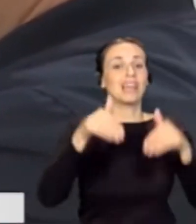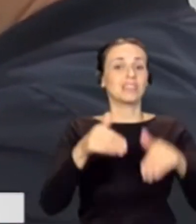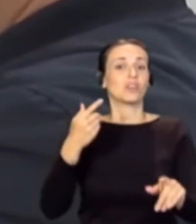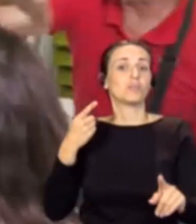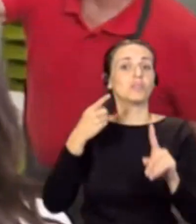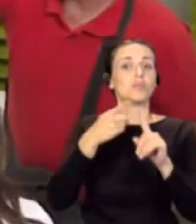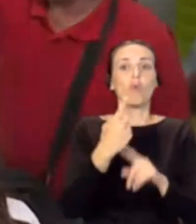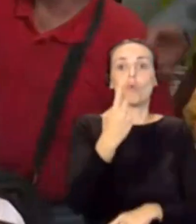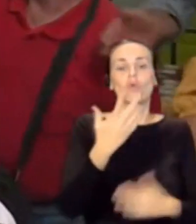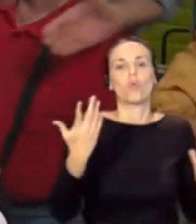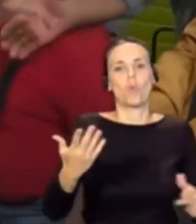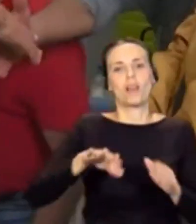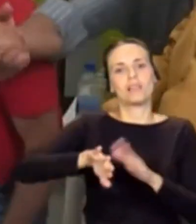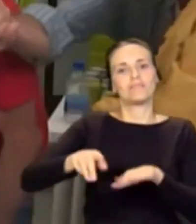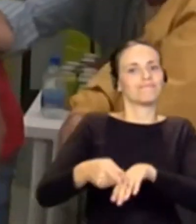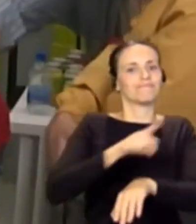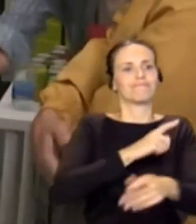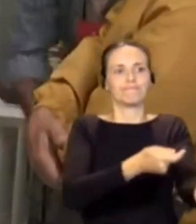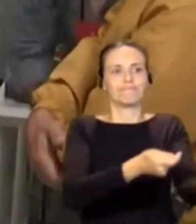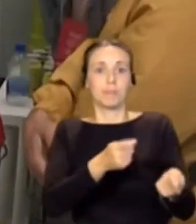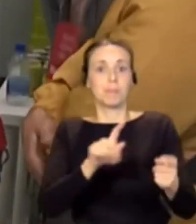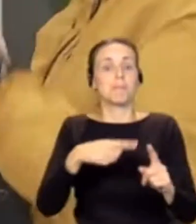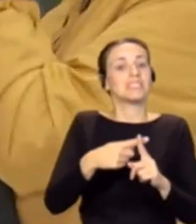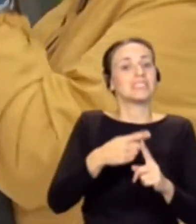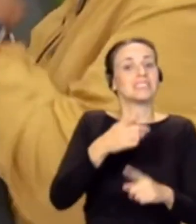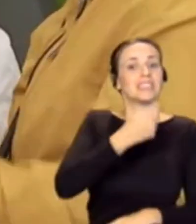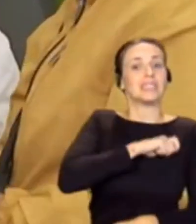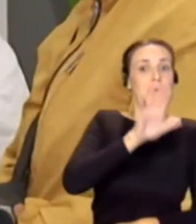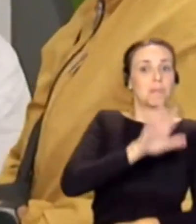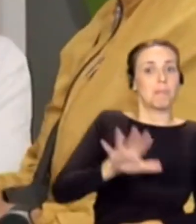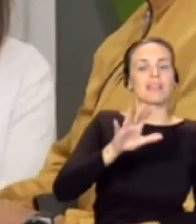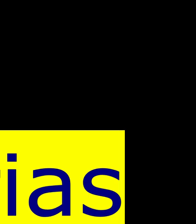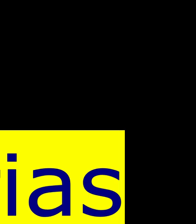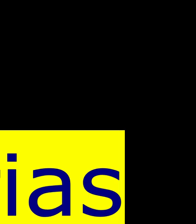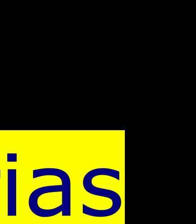la ultraderecha y que en España y Canarias el crecimiento es menor que en el resto de Europa.